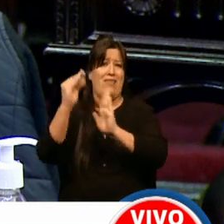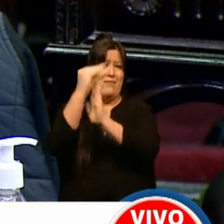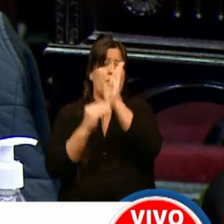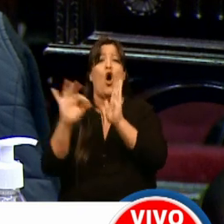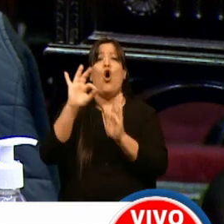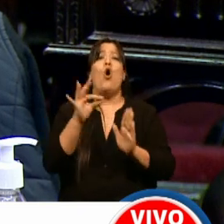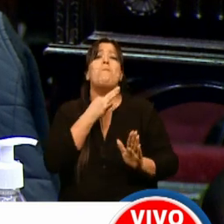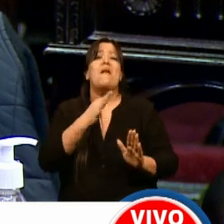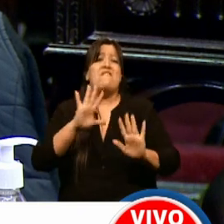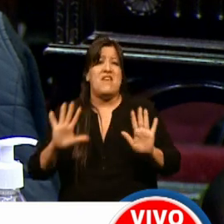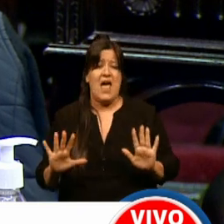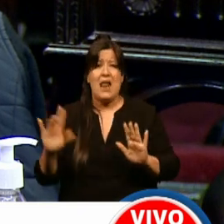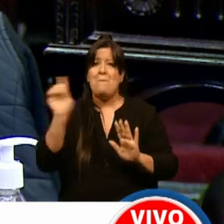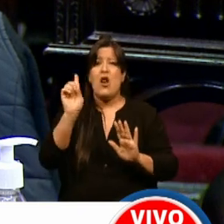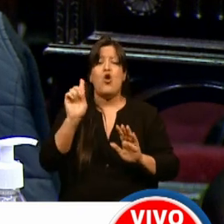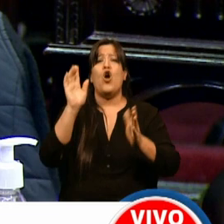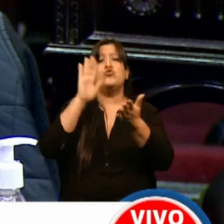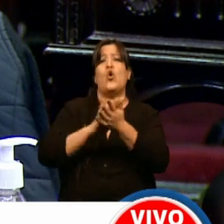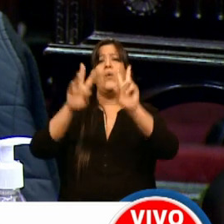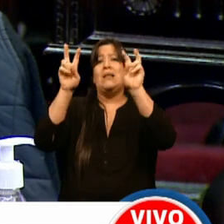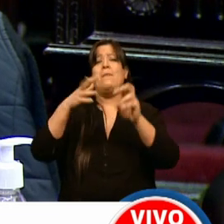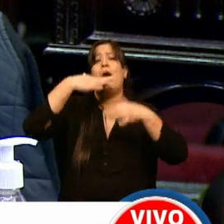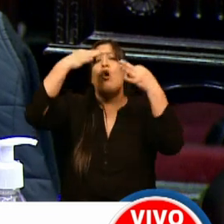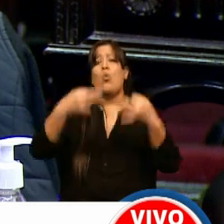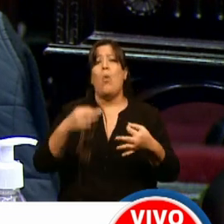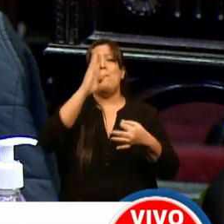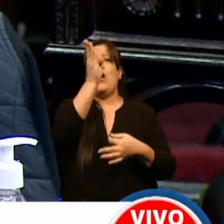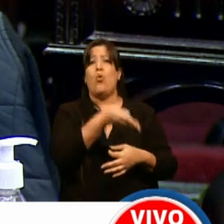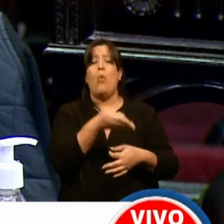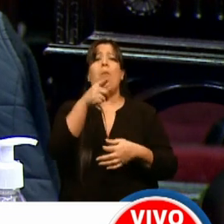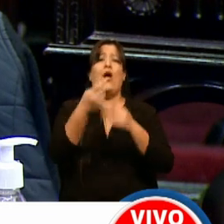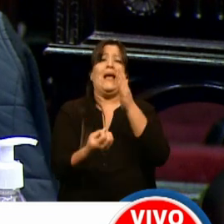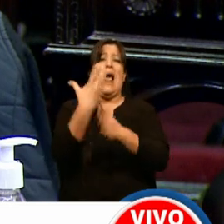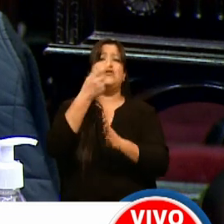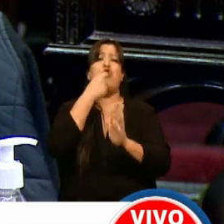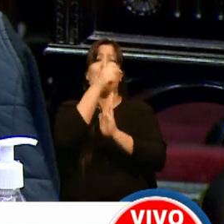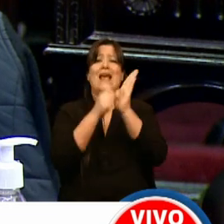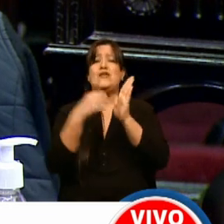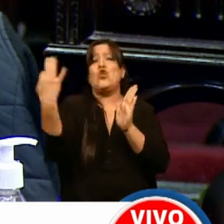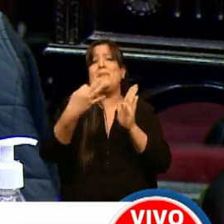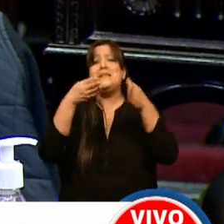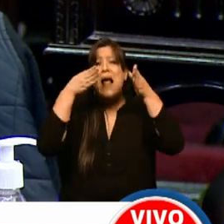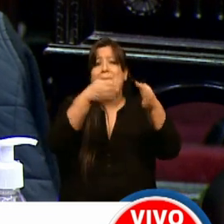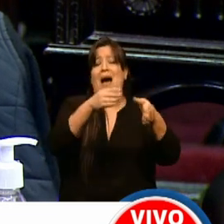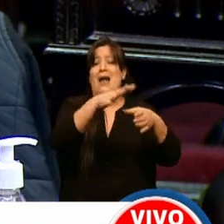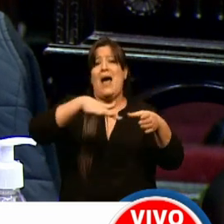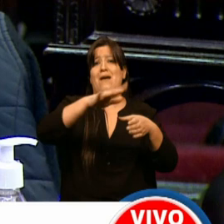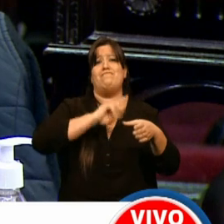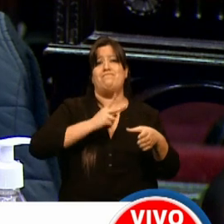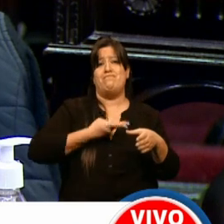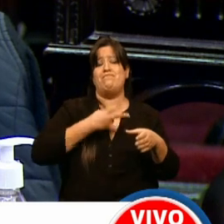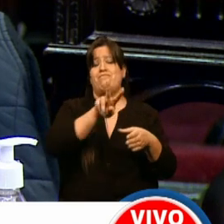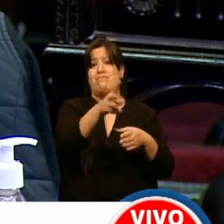preferencias que no estén atadas al cumplimiento de un cupo y creación de un registro por estos motivos sea el presidente